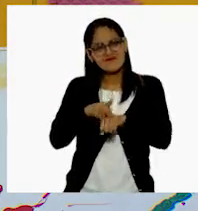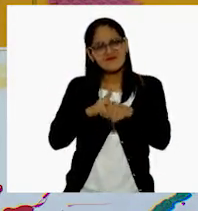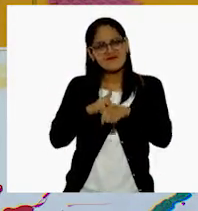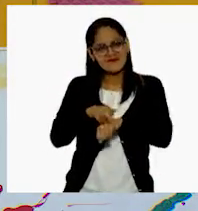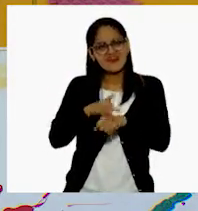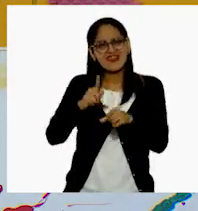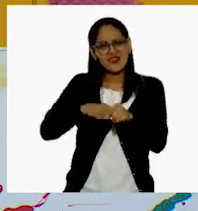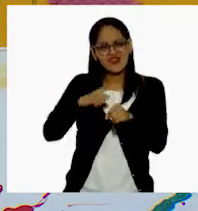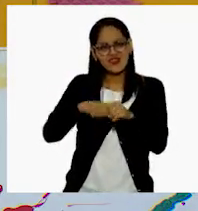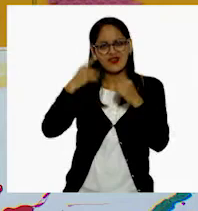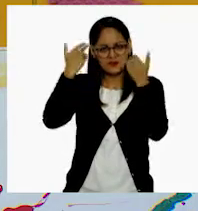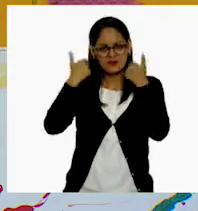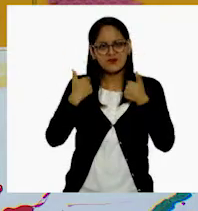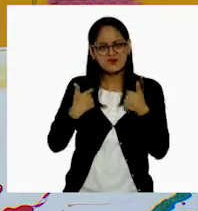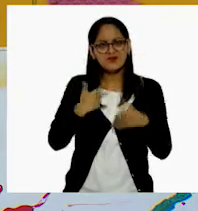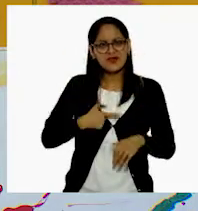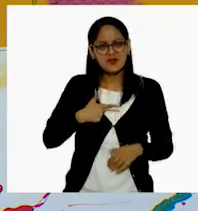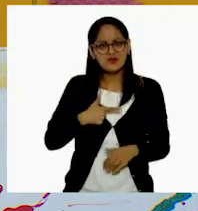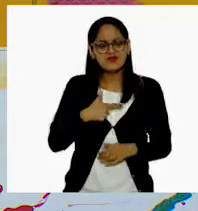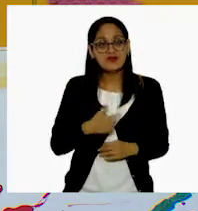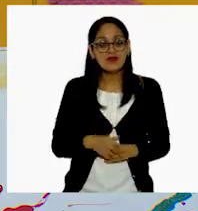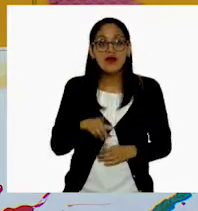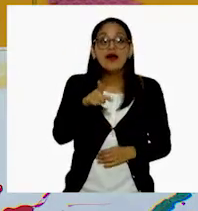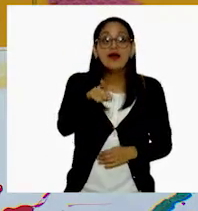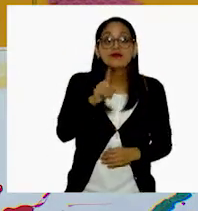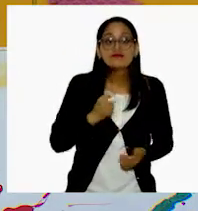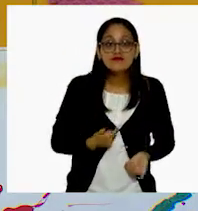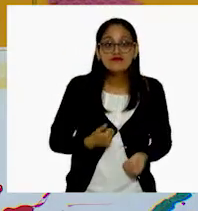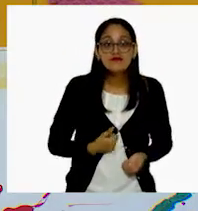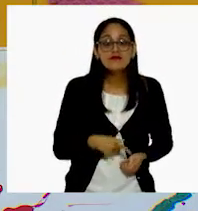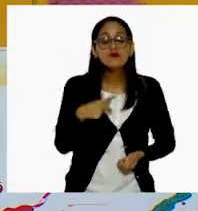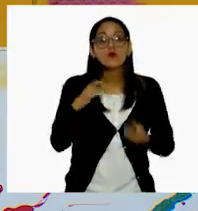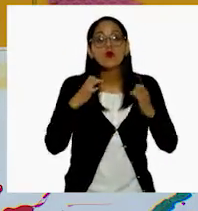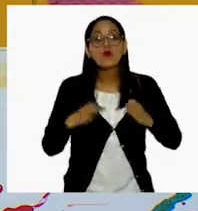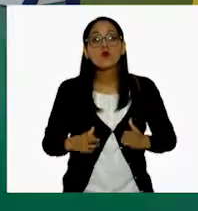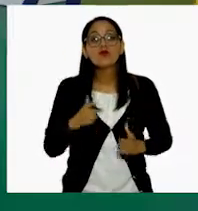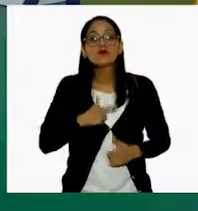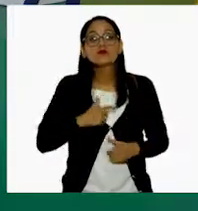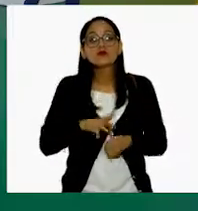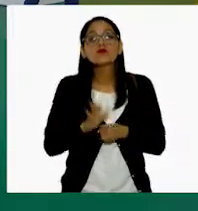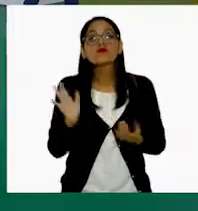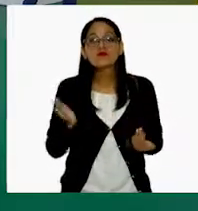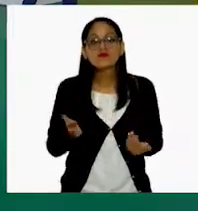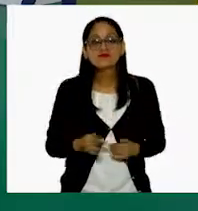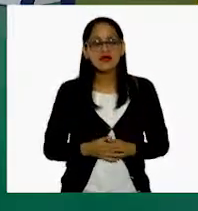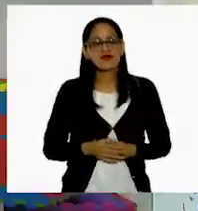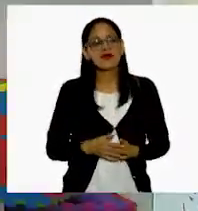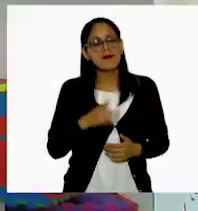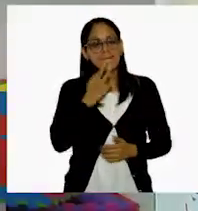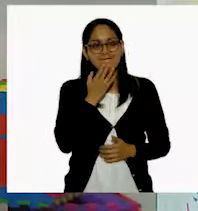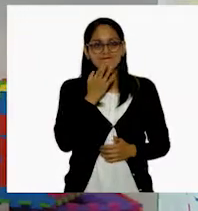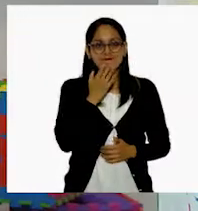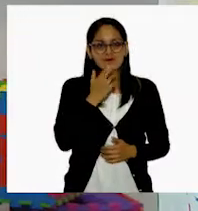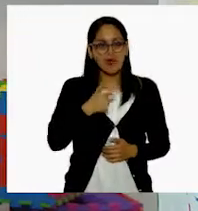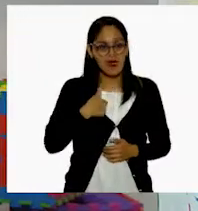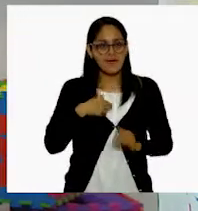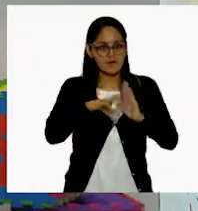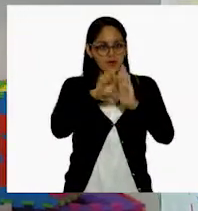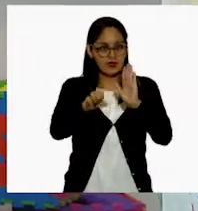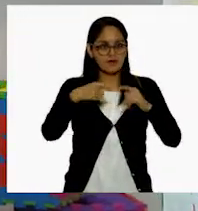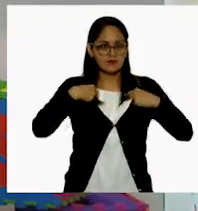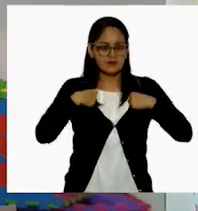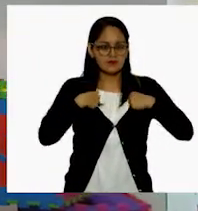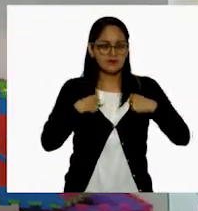piel. ¿Y a ti? ¿Qué te gusta de tu cuerpo? Ay, pues a ver, por ejemplo, a